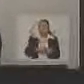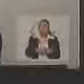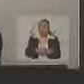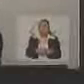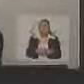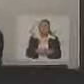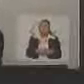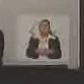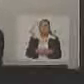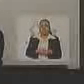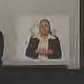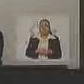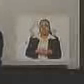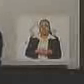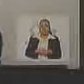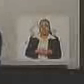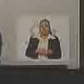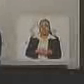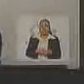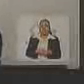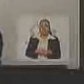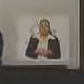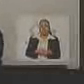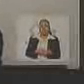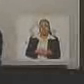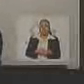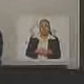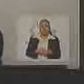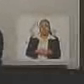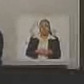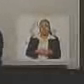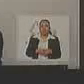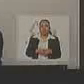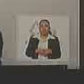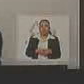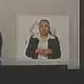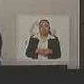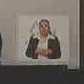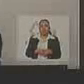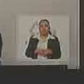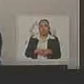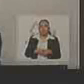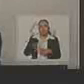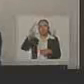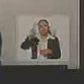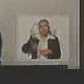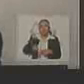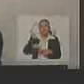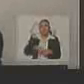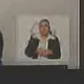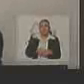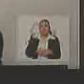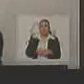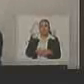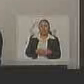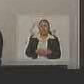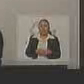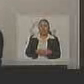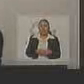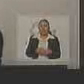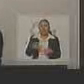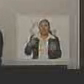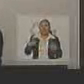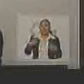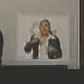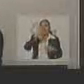que se necesitan para desarrollar un nuevo programa de desarrollo urbano delegacional. Hoy, las condiciones en las